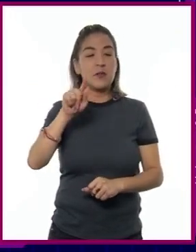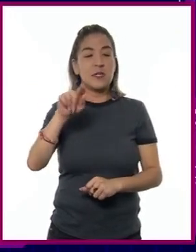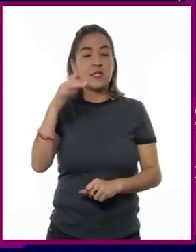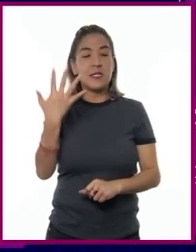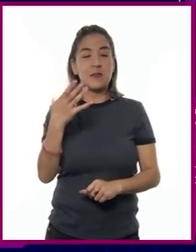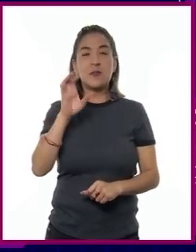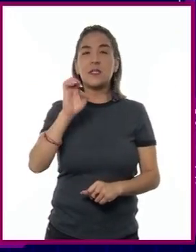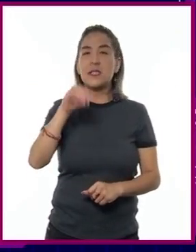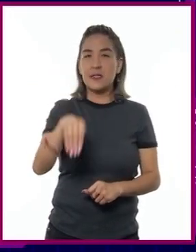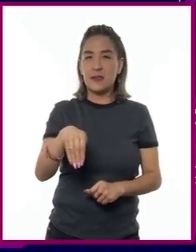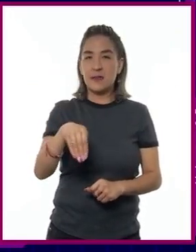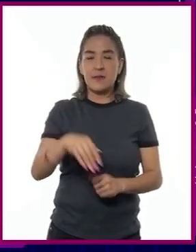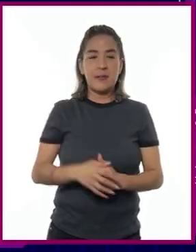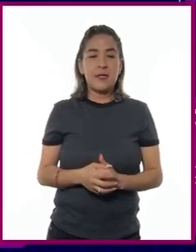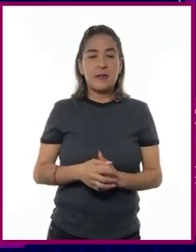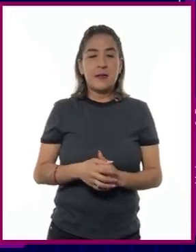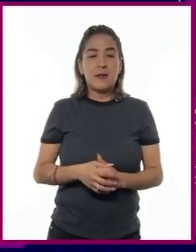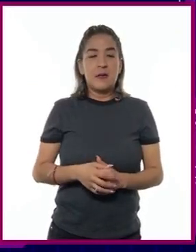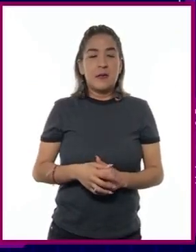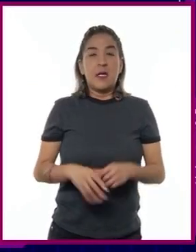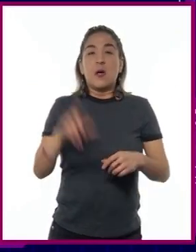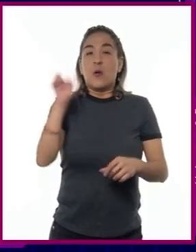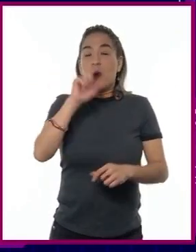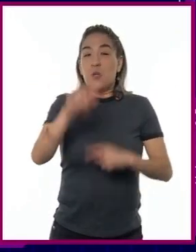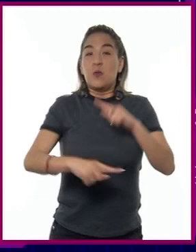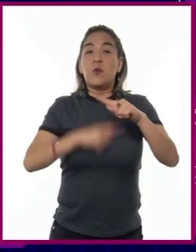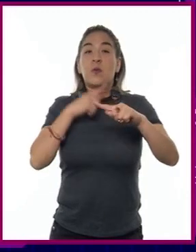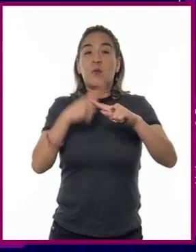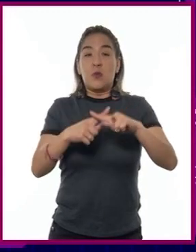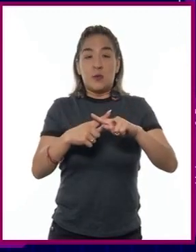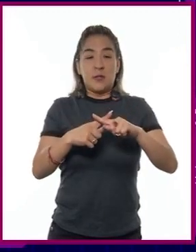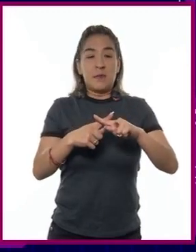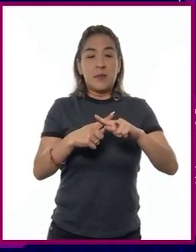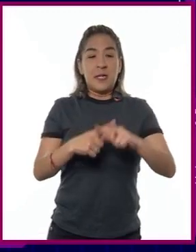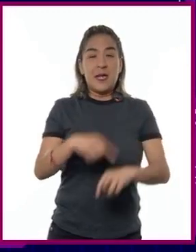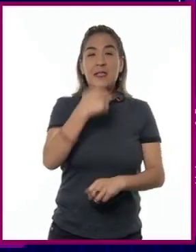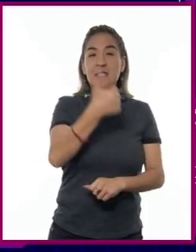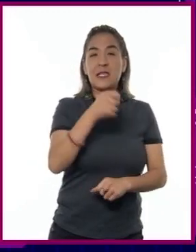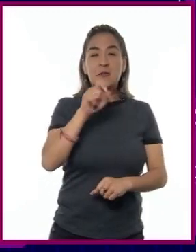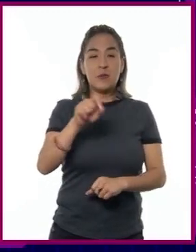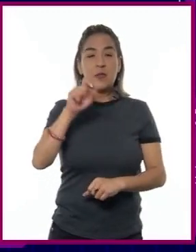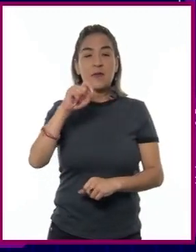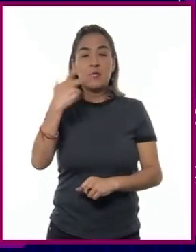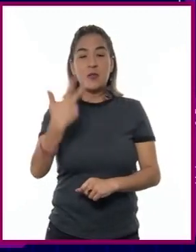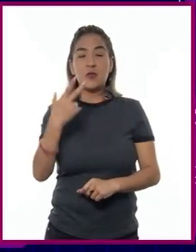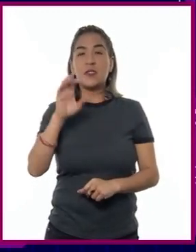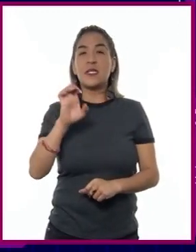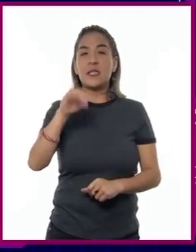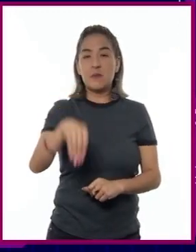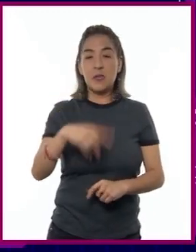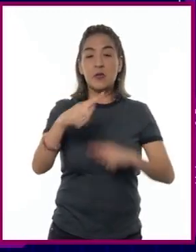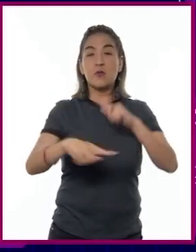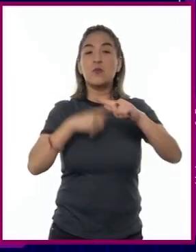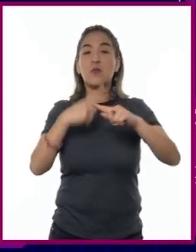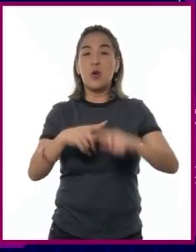93.75 centímetros. Al multiplicar 6.28 centímetros por